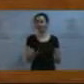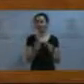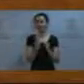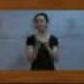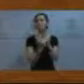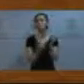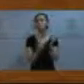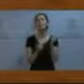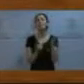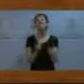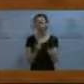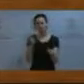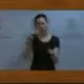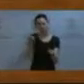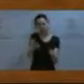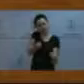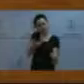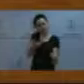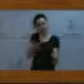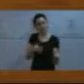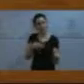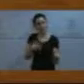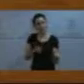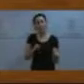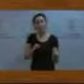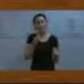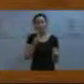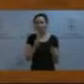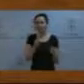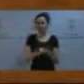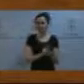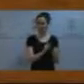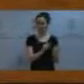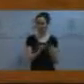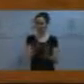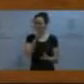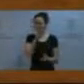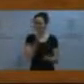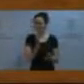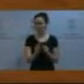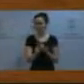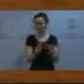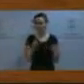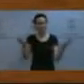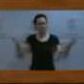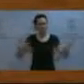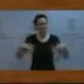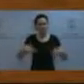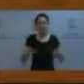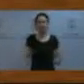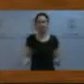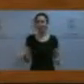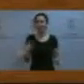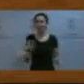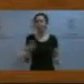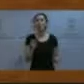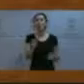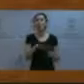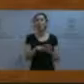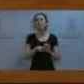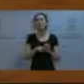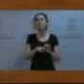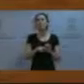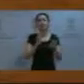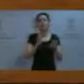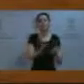puede adelantar? Nos sorprende que se hable de fraccionamiento de contratos, de falta de transparencia o de la derivación de plazas de Sotillo